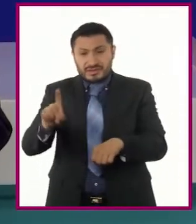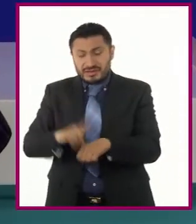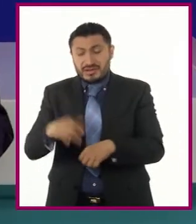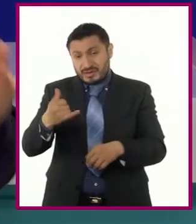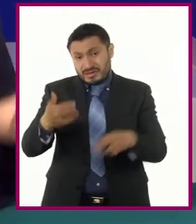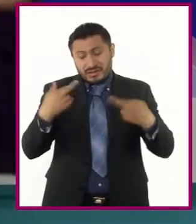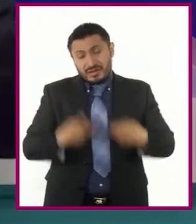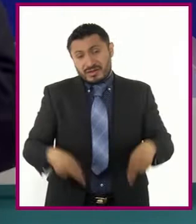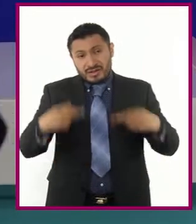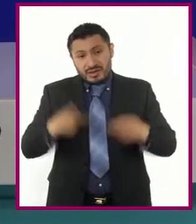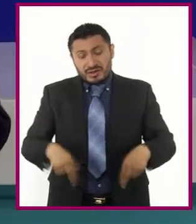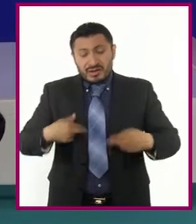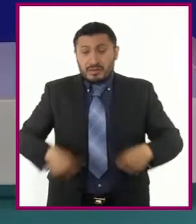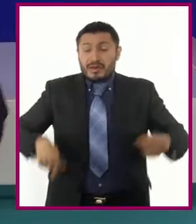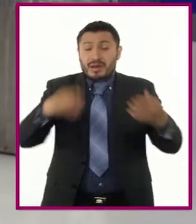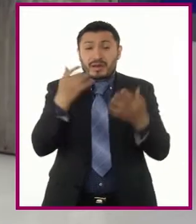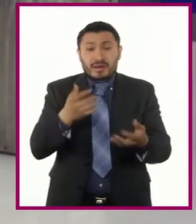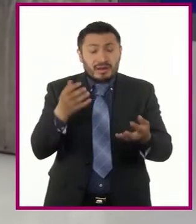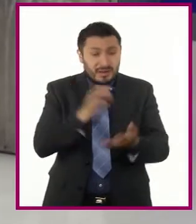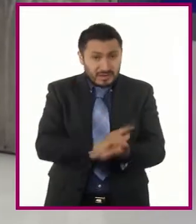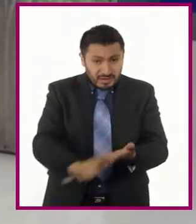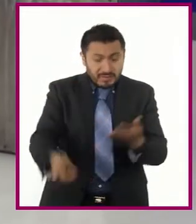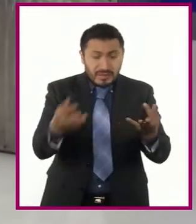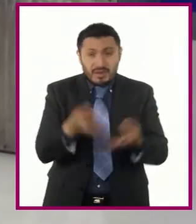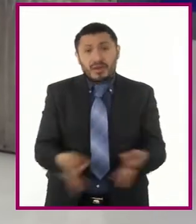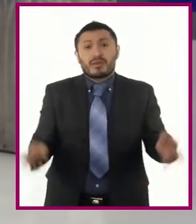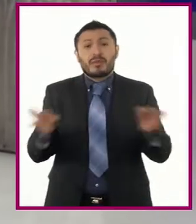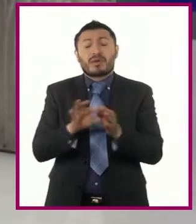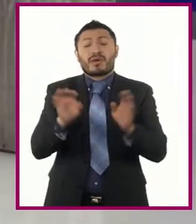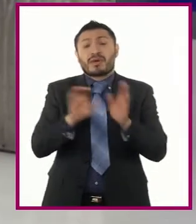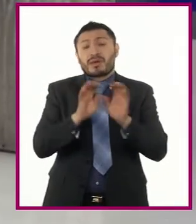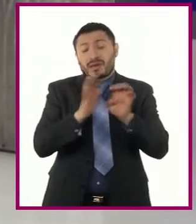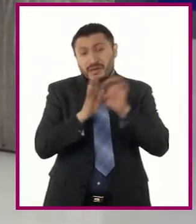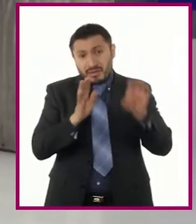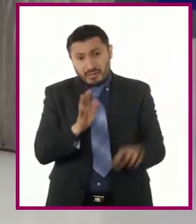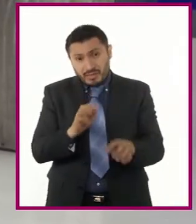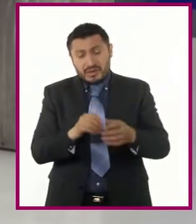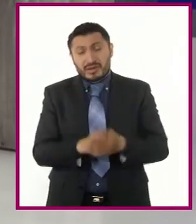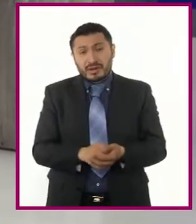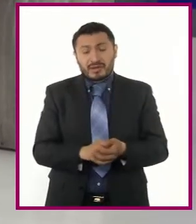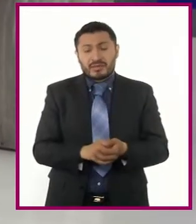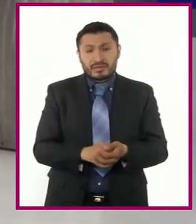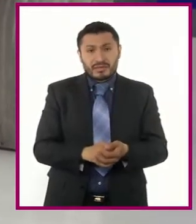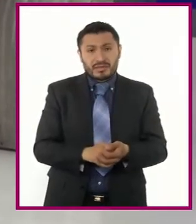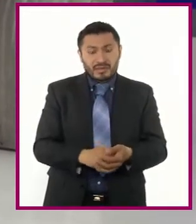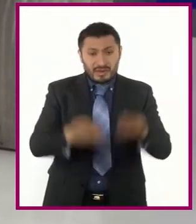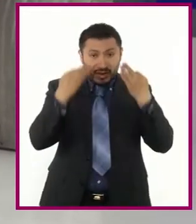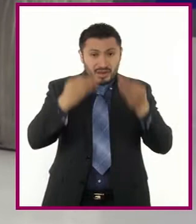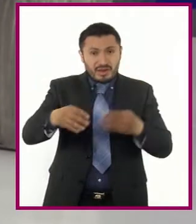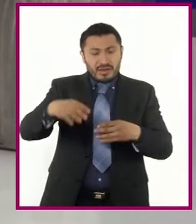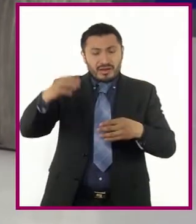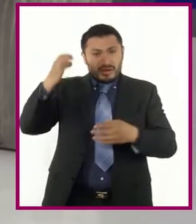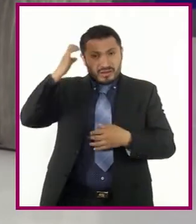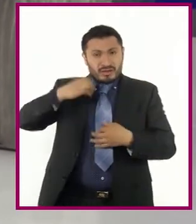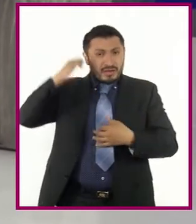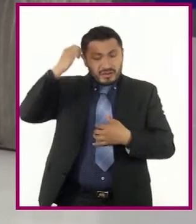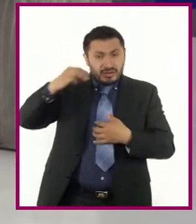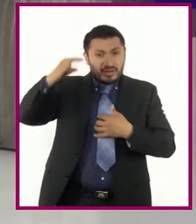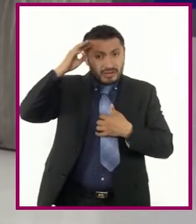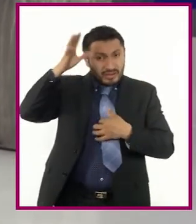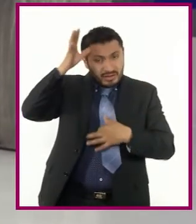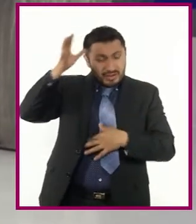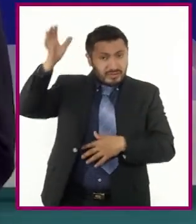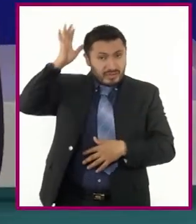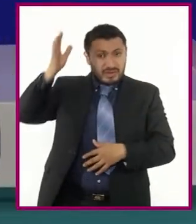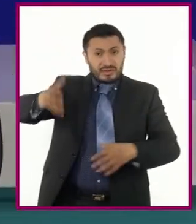prendas personales era indispensable. Tal es el caso de los escritos en los que se describe que el emperador Moctezuma tomaba baños